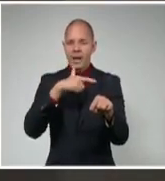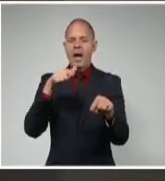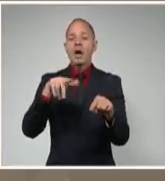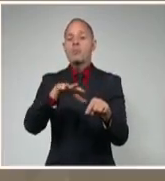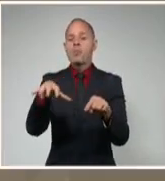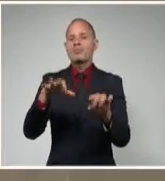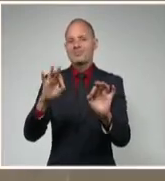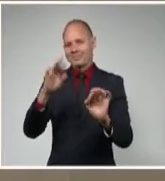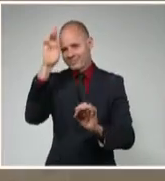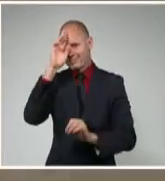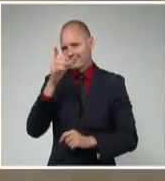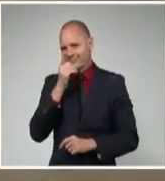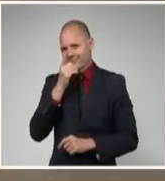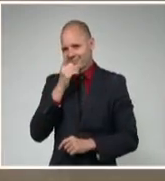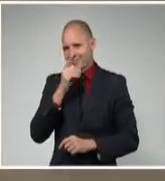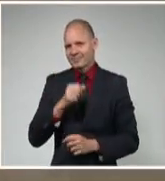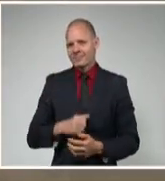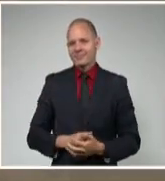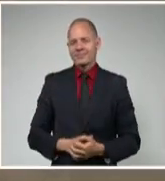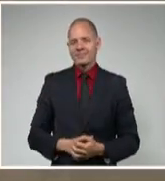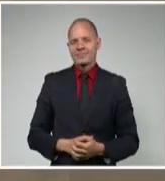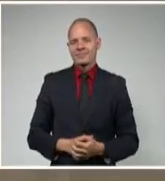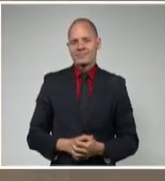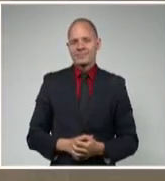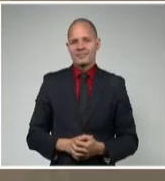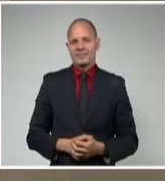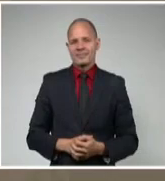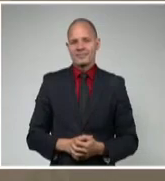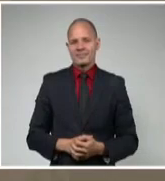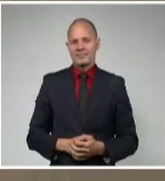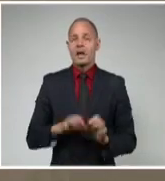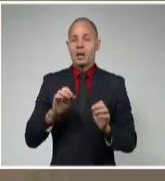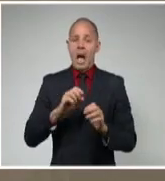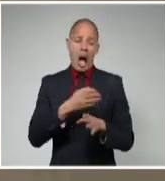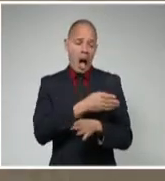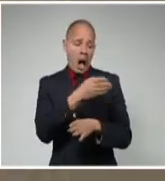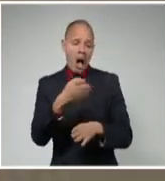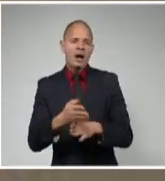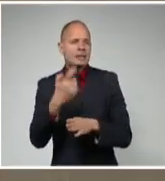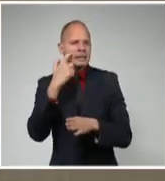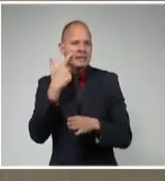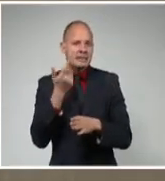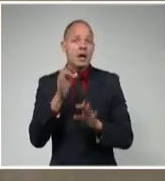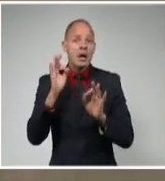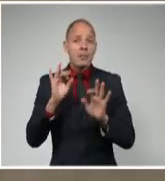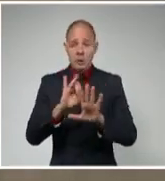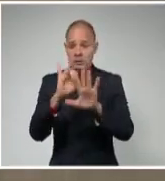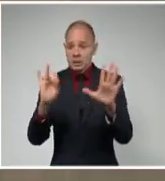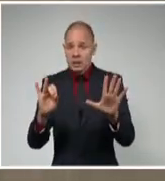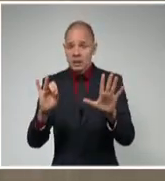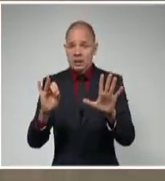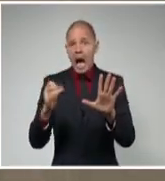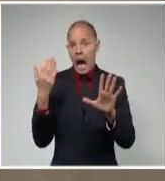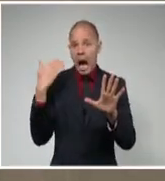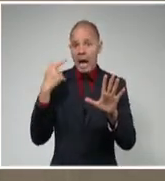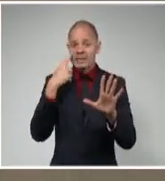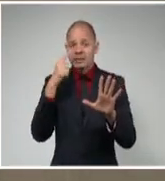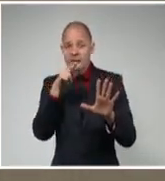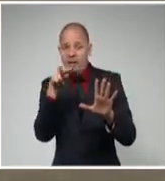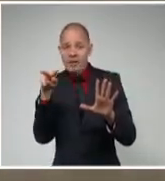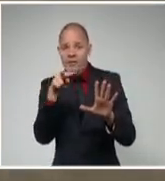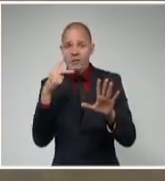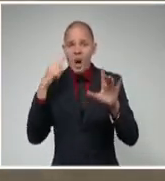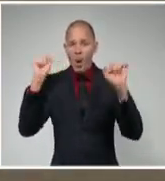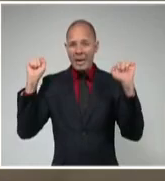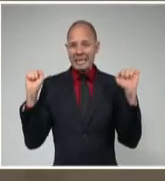Jarabacoa, en La Vega, República Dominicana. Durante estos días, solo estos atletas levantaban discos y palanquetas en su